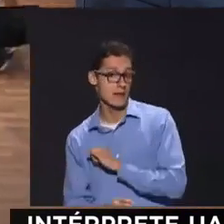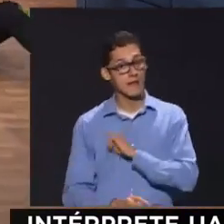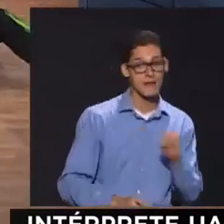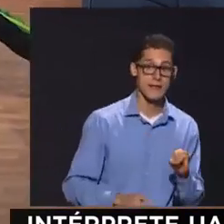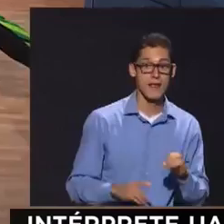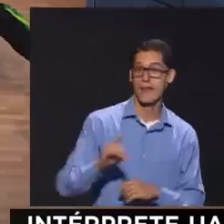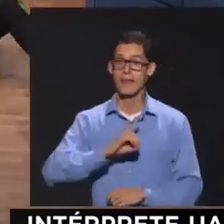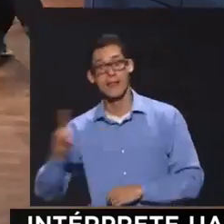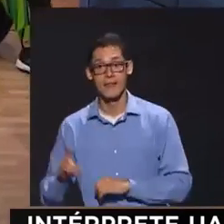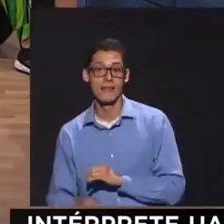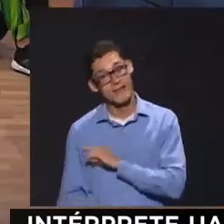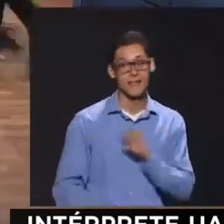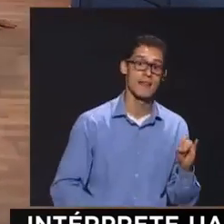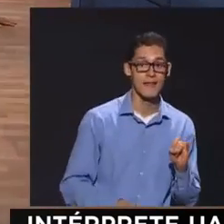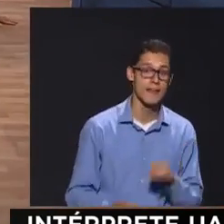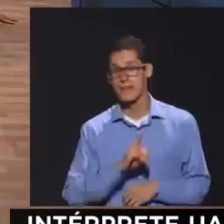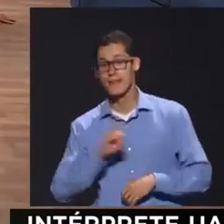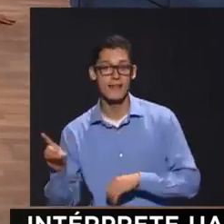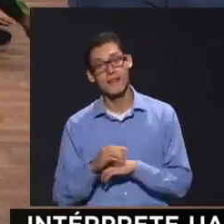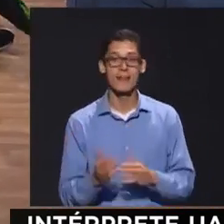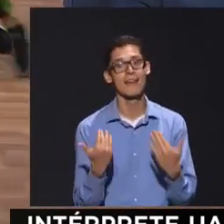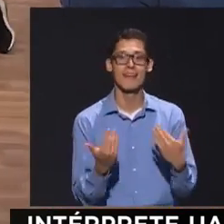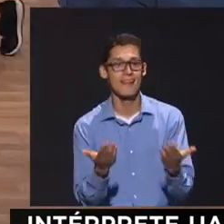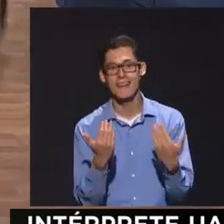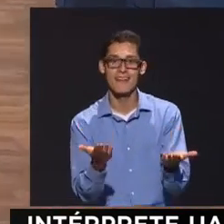a la derecha a la izquierda